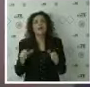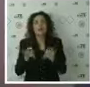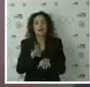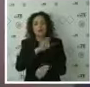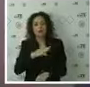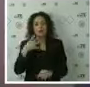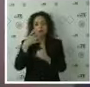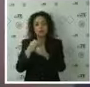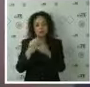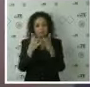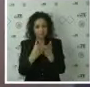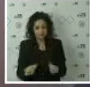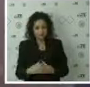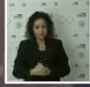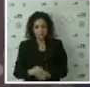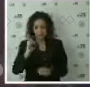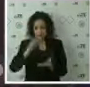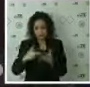mi participación.